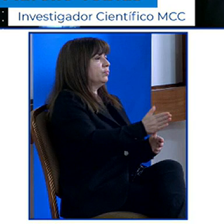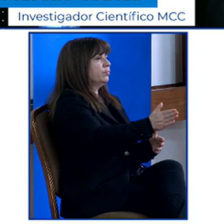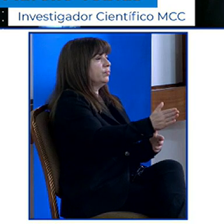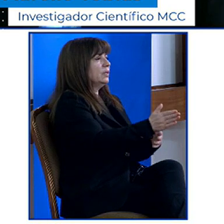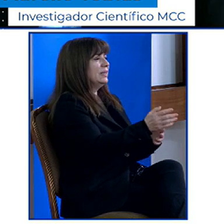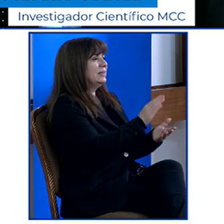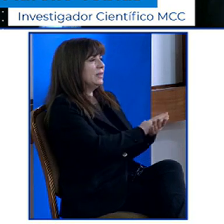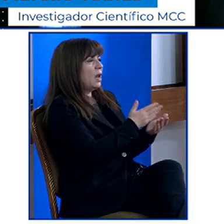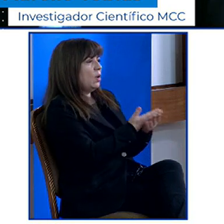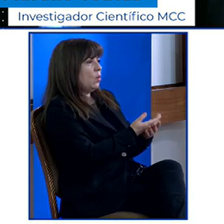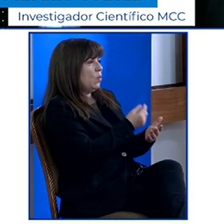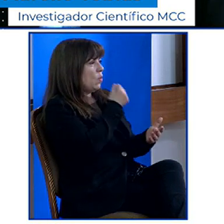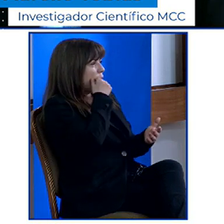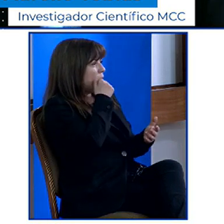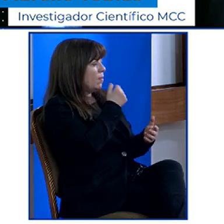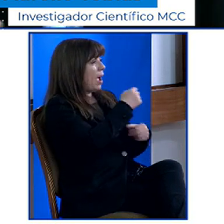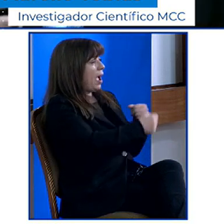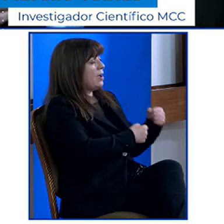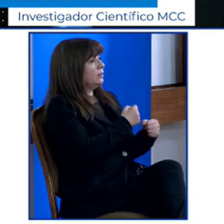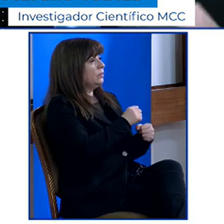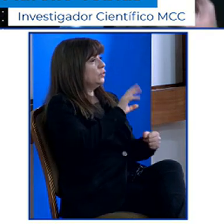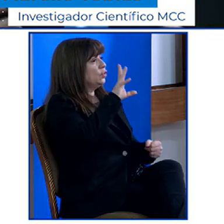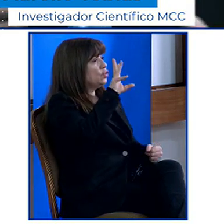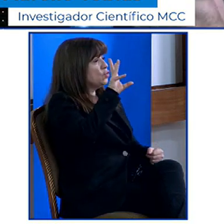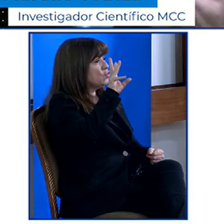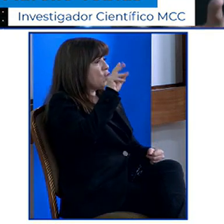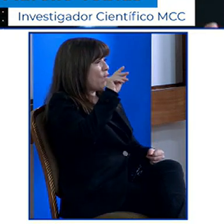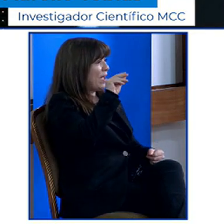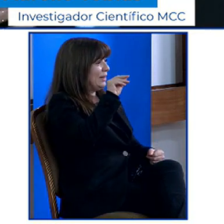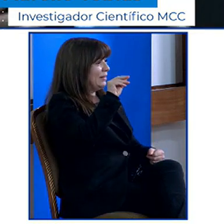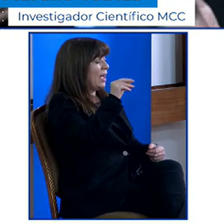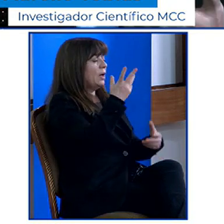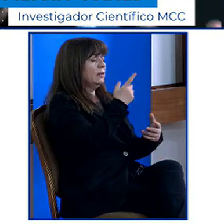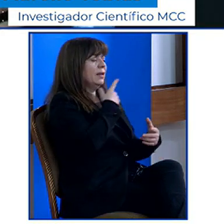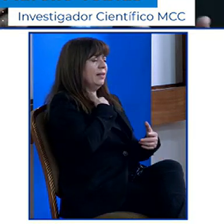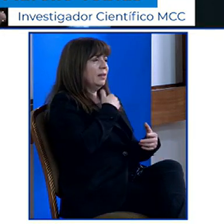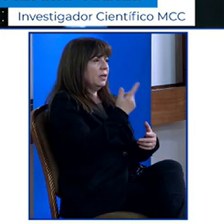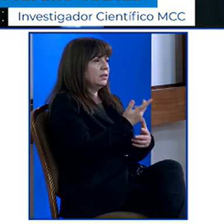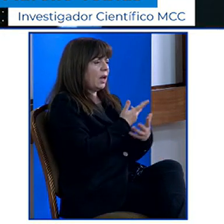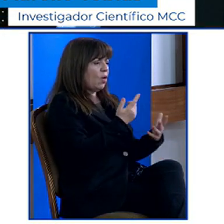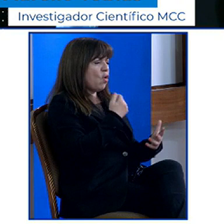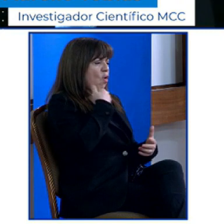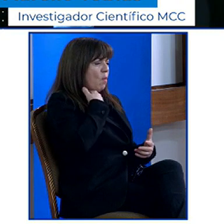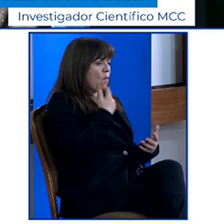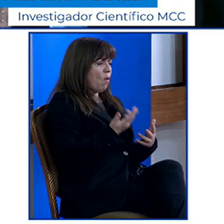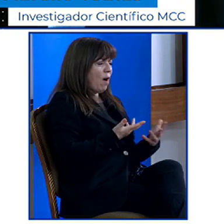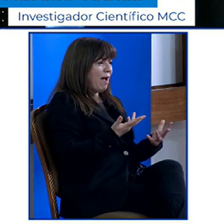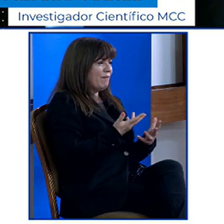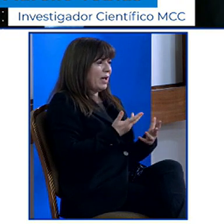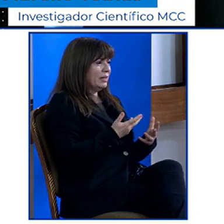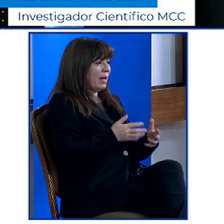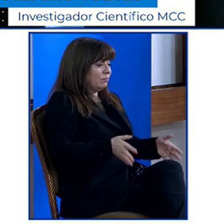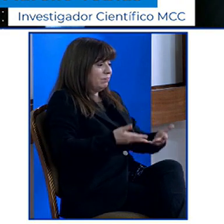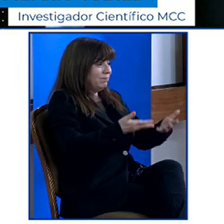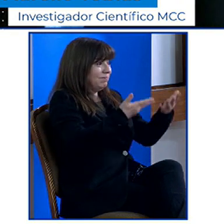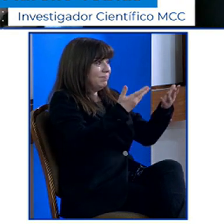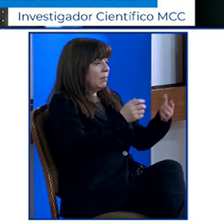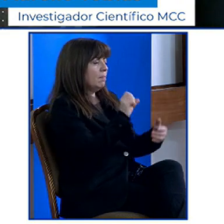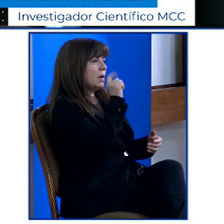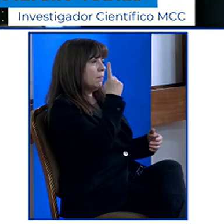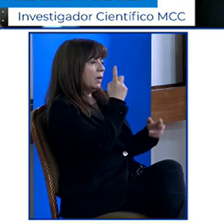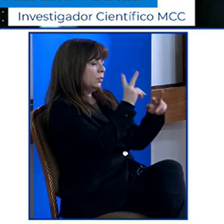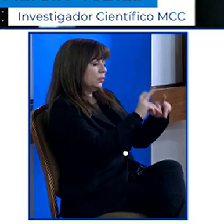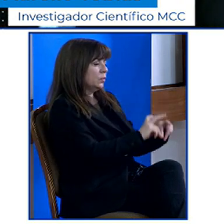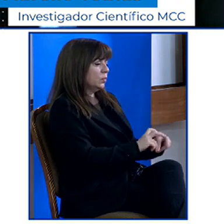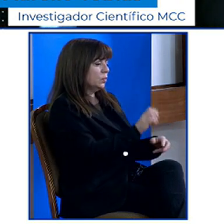humana. En los años 90 estábamos más interesados en cómo afectaba o se empezaban a poner en marcha los primeros estudios